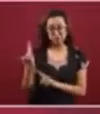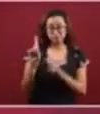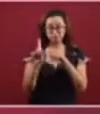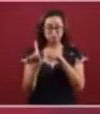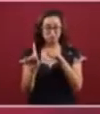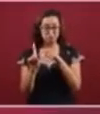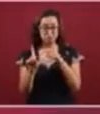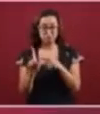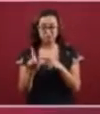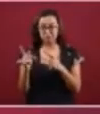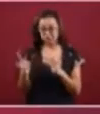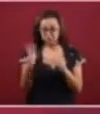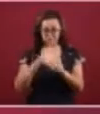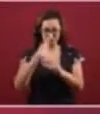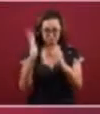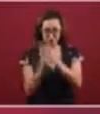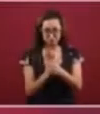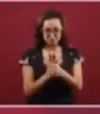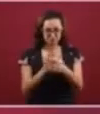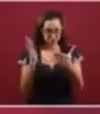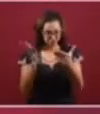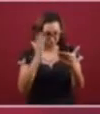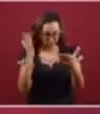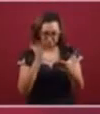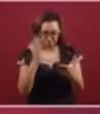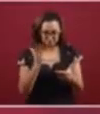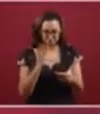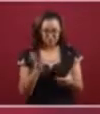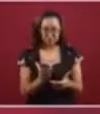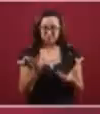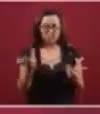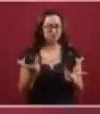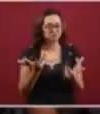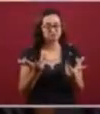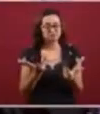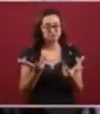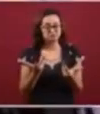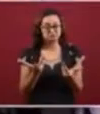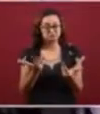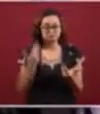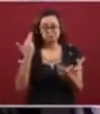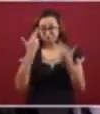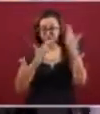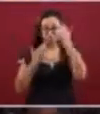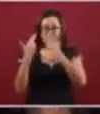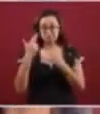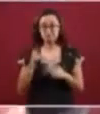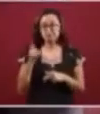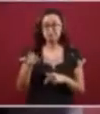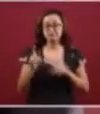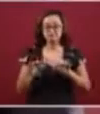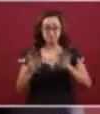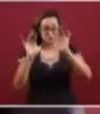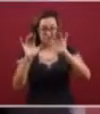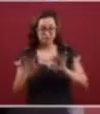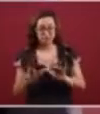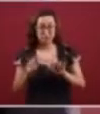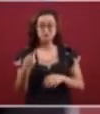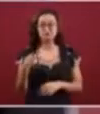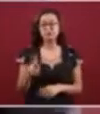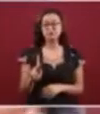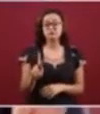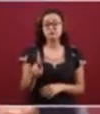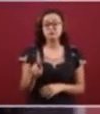checó su expediente, como el que se hizo en el reajuste, era redactora,